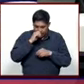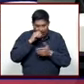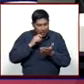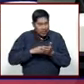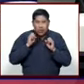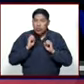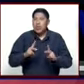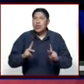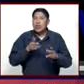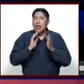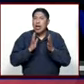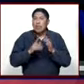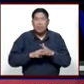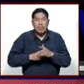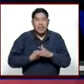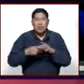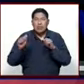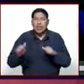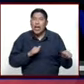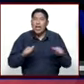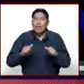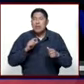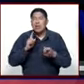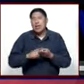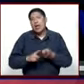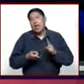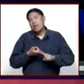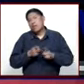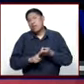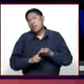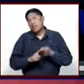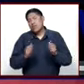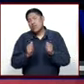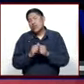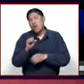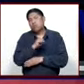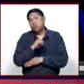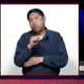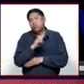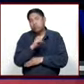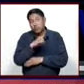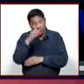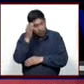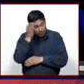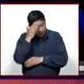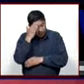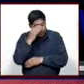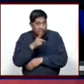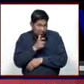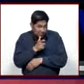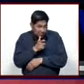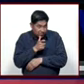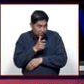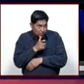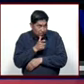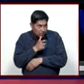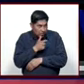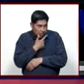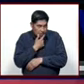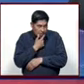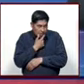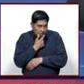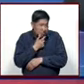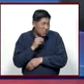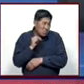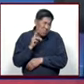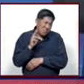En esta ocasión hablaremos sobre el inicio de actividades de un amigo que trabaja con automóviles. ¿Saben de quién hablo? ¿Elon Musk?